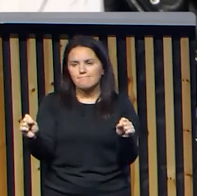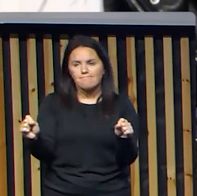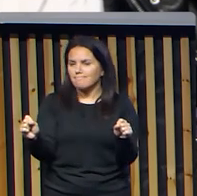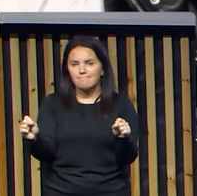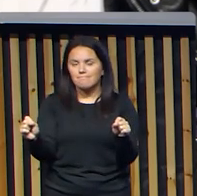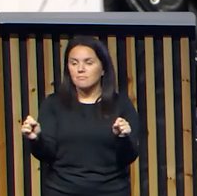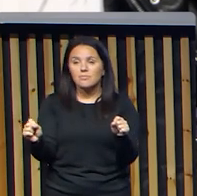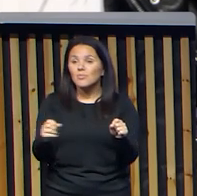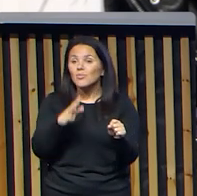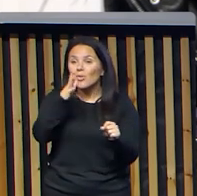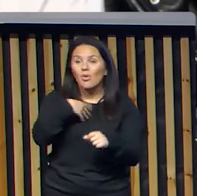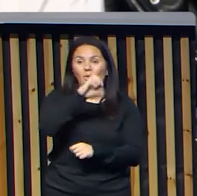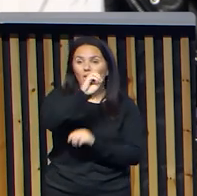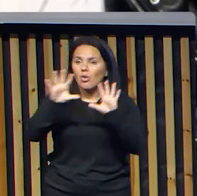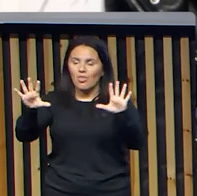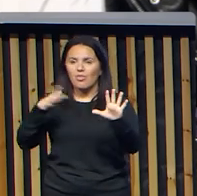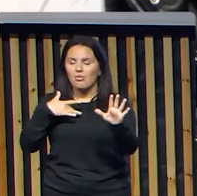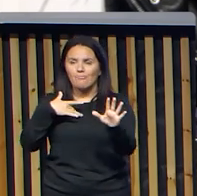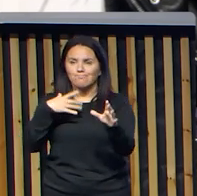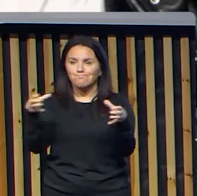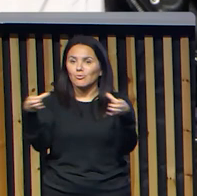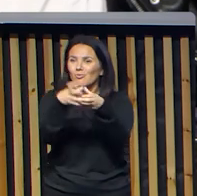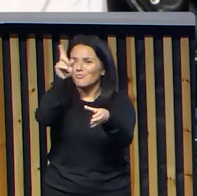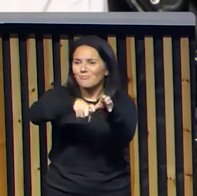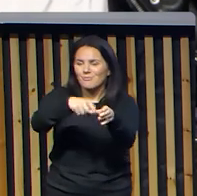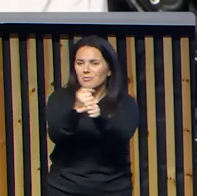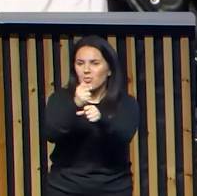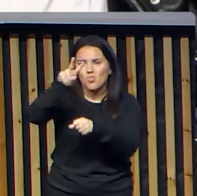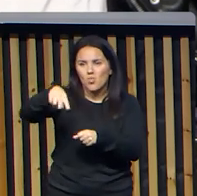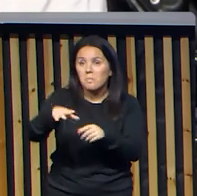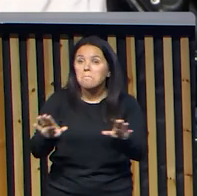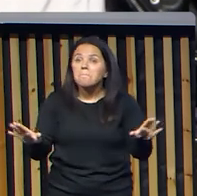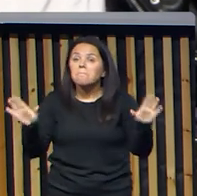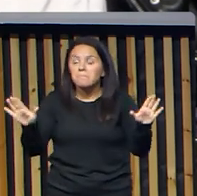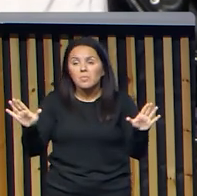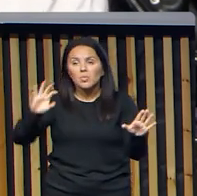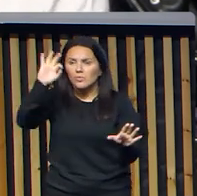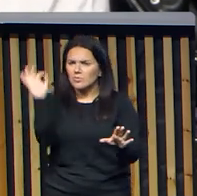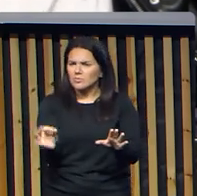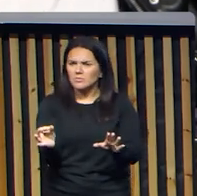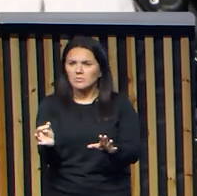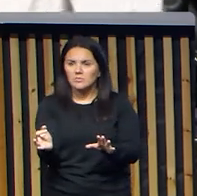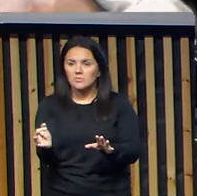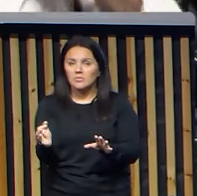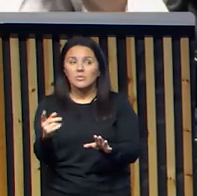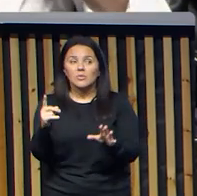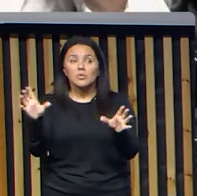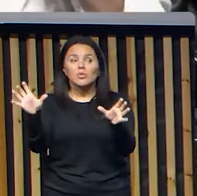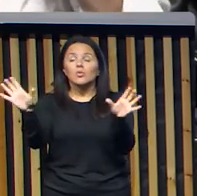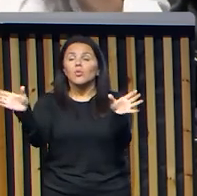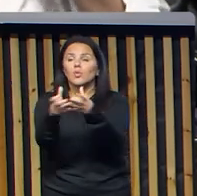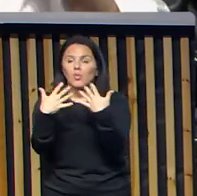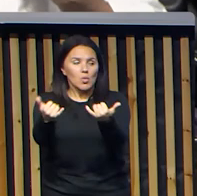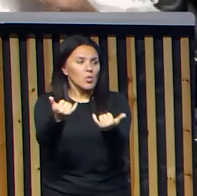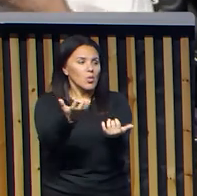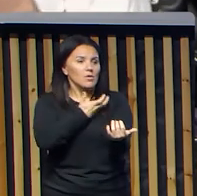nuestros colegas del ayuntamiento hombre ser Exacto Exacto o sea saber qué ha pasado qué ha pasado